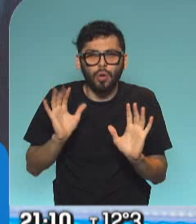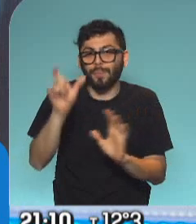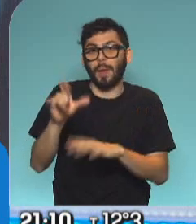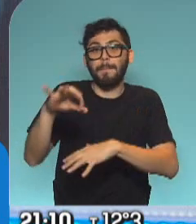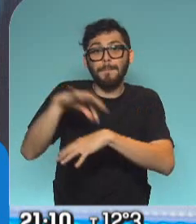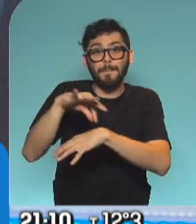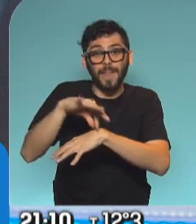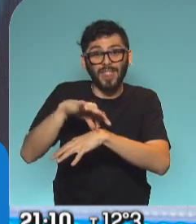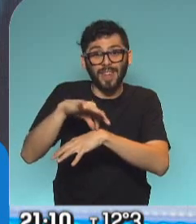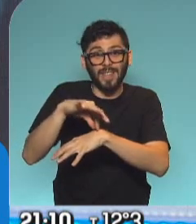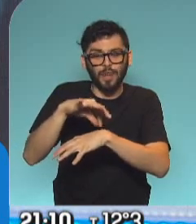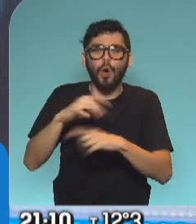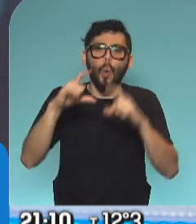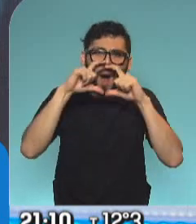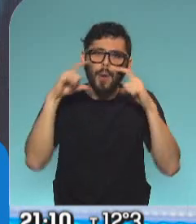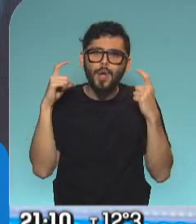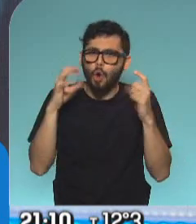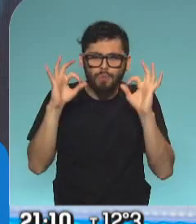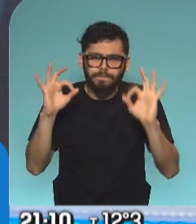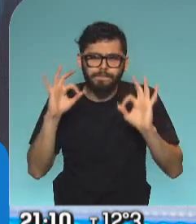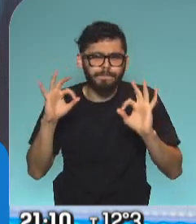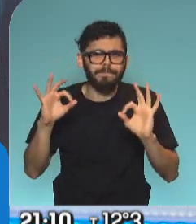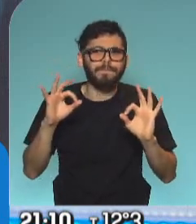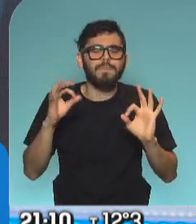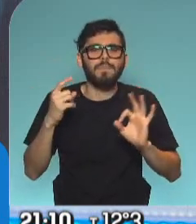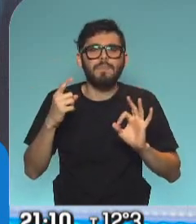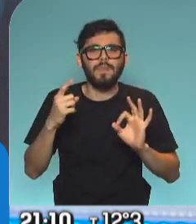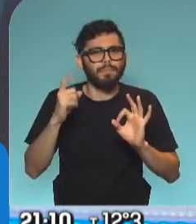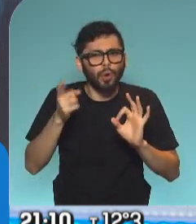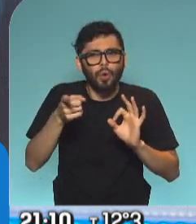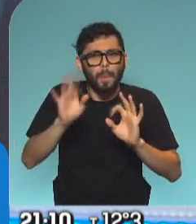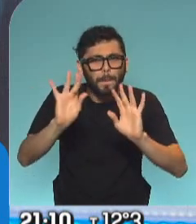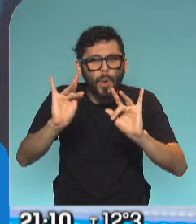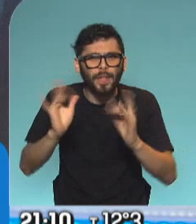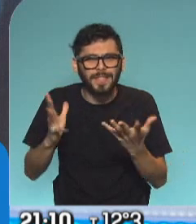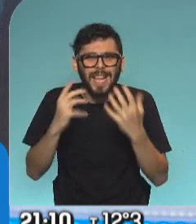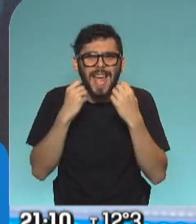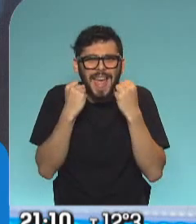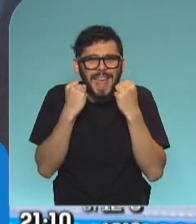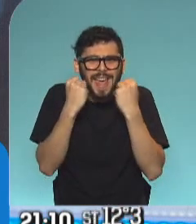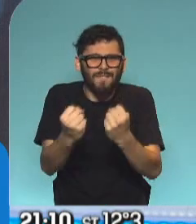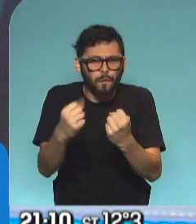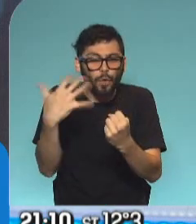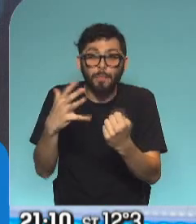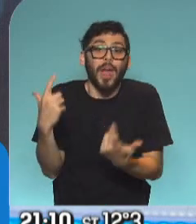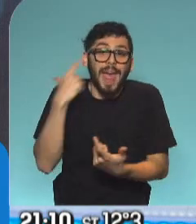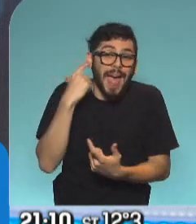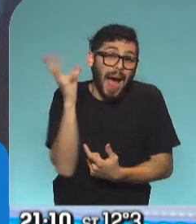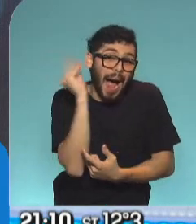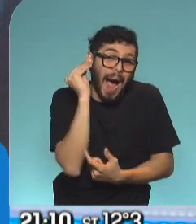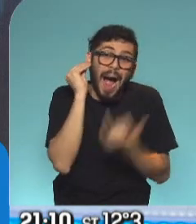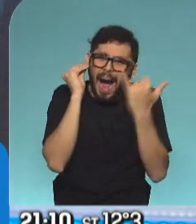médica, utiliza los barbijos, las máscaras, es muy difícil, tiene que hacer mucho esfuerzo porque escucha,